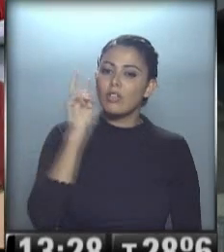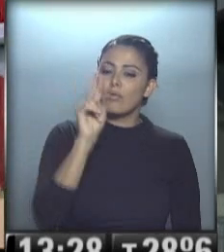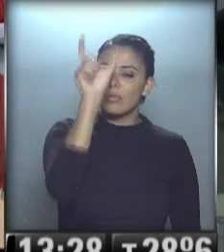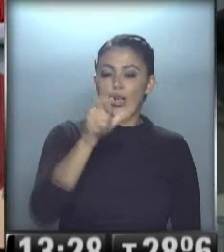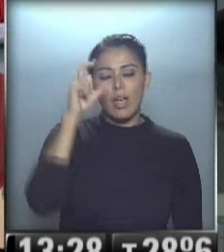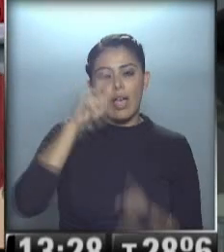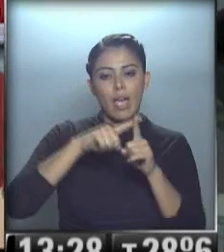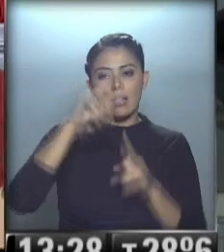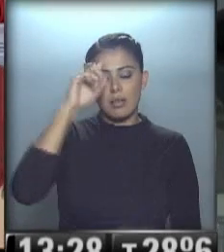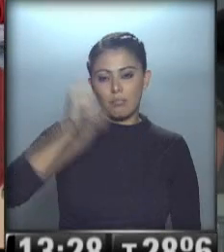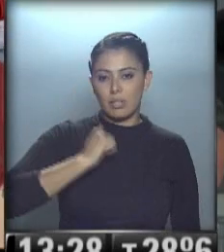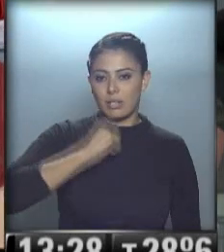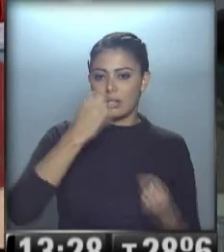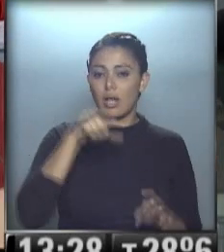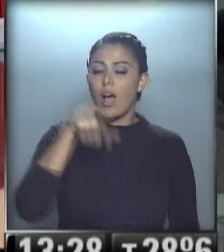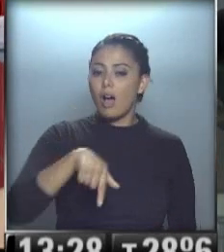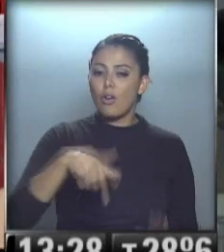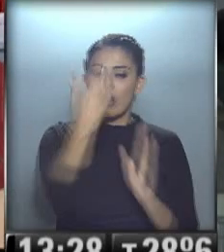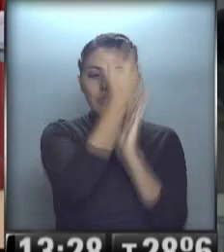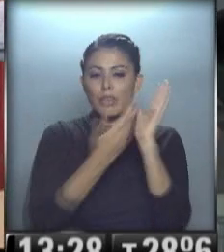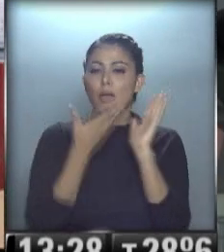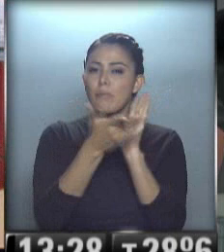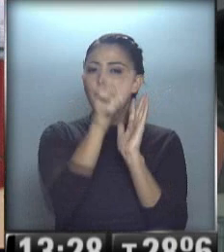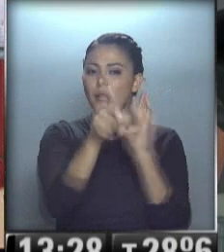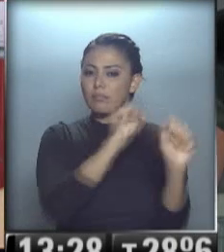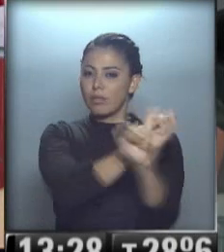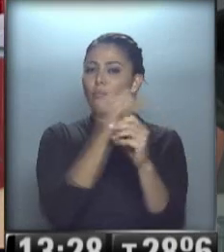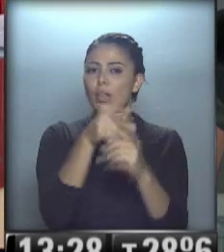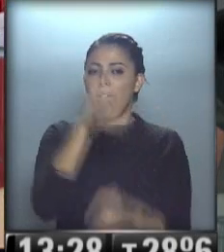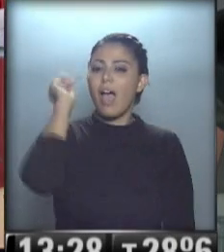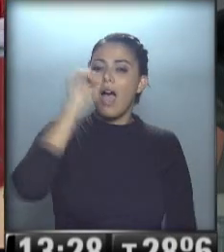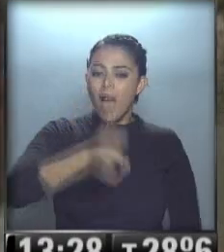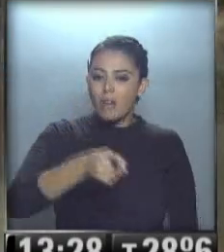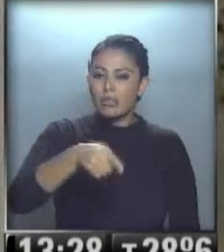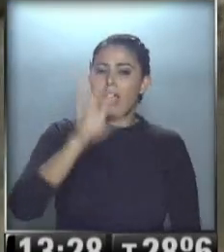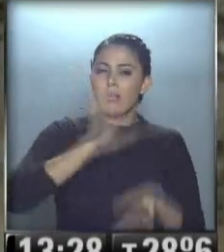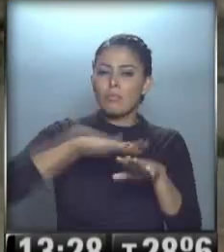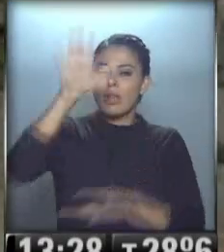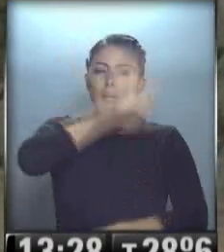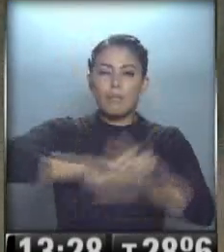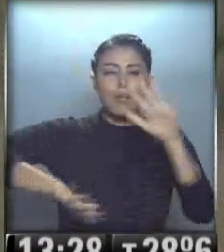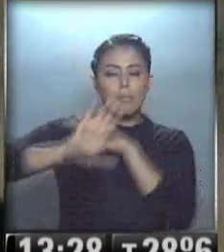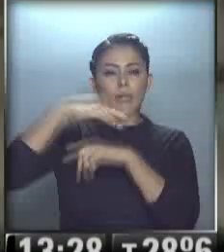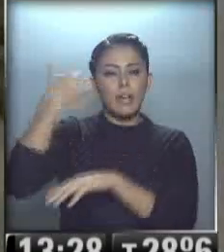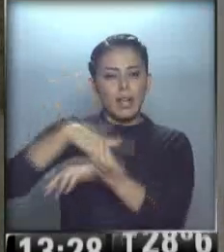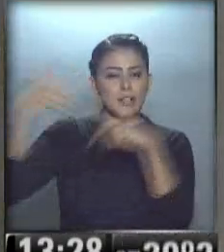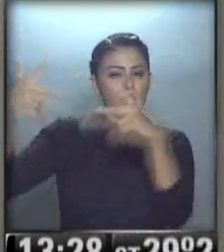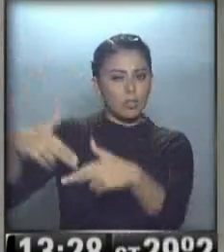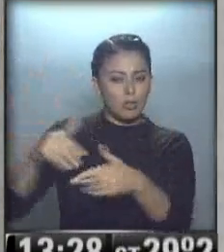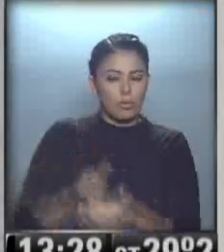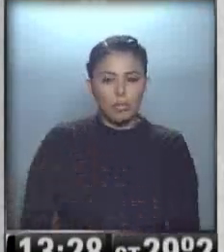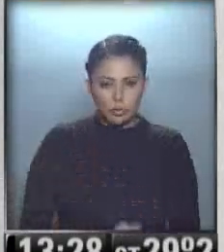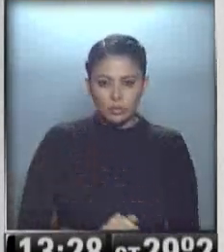retirado Ángel vivas pesa sobre él una orden de captura porque está acusado de organizar estas guarimbas a las que hacían referencia lo que aquí